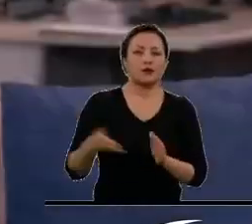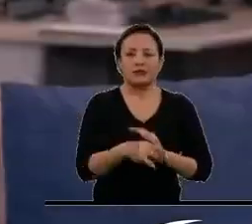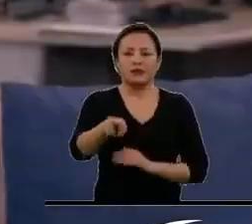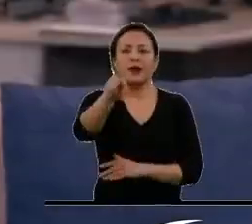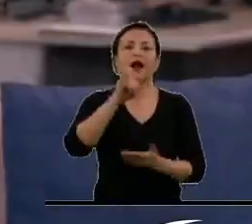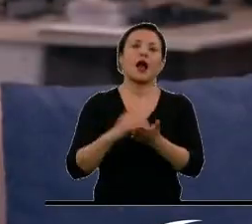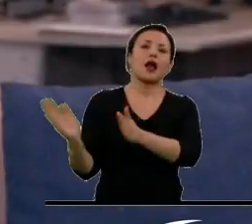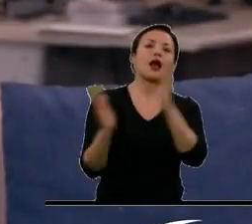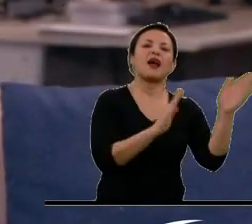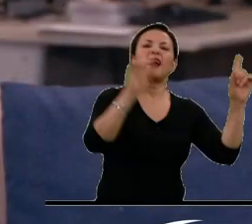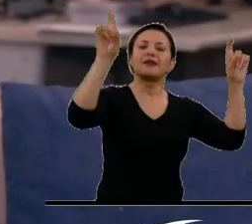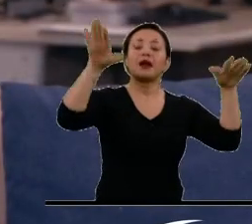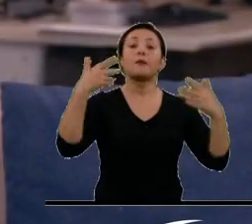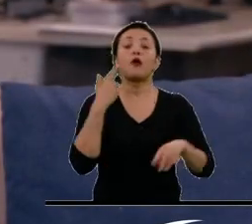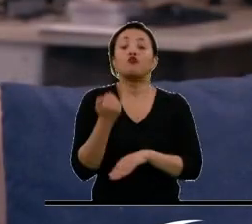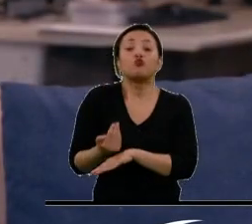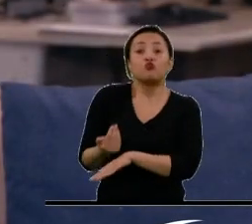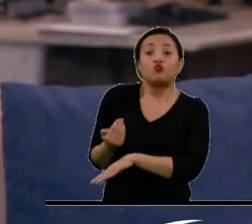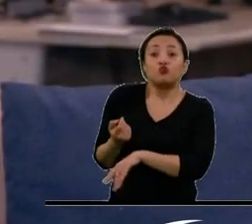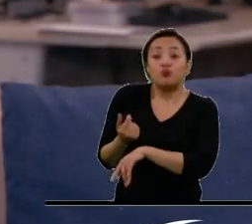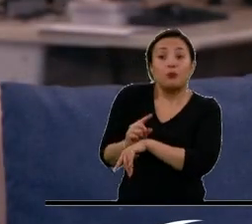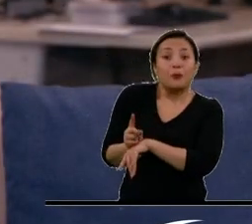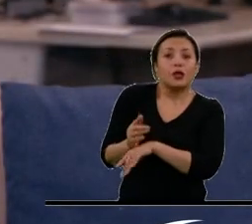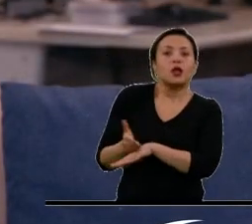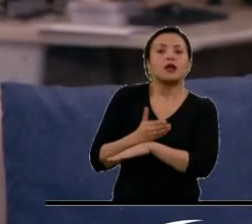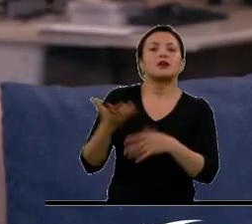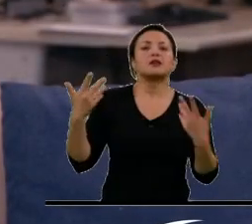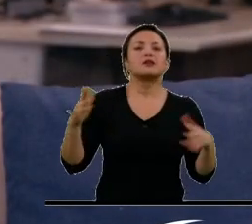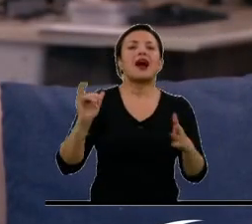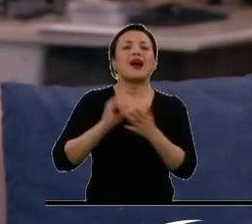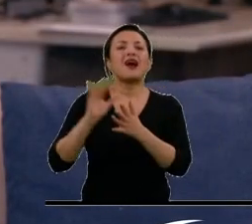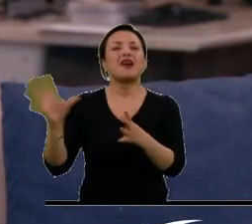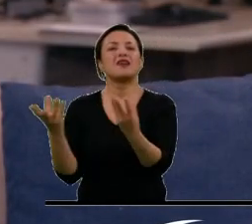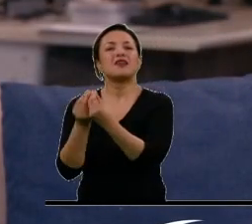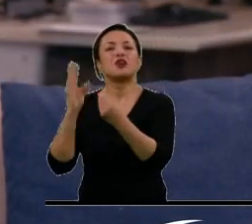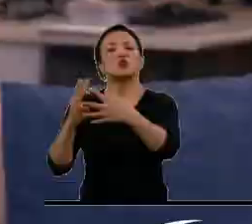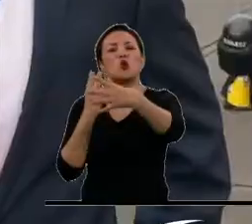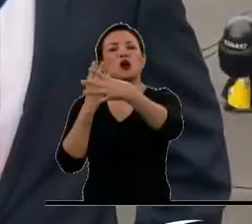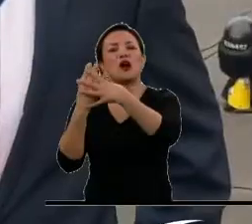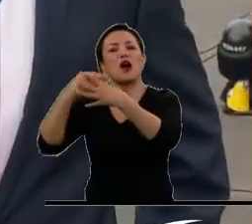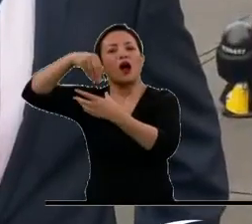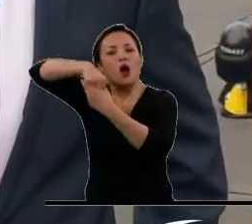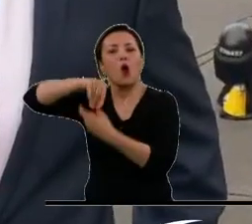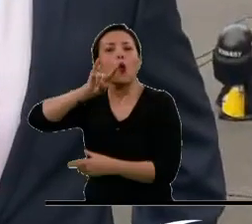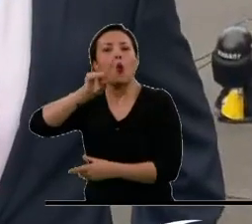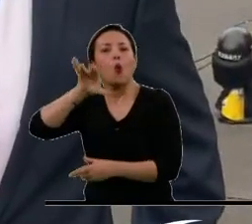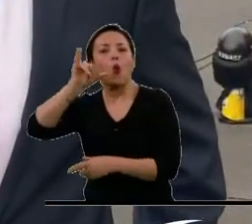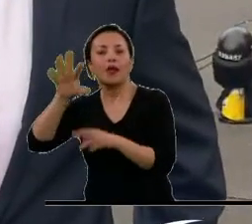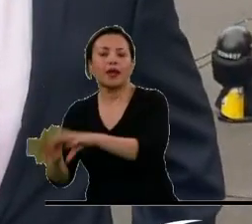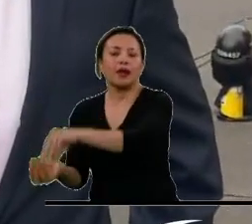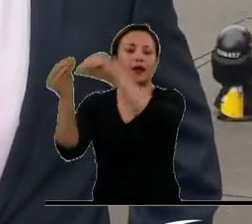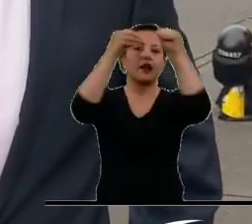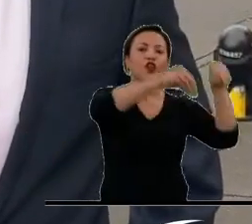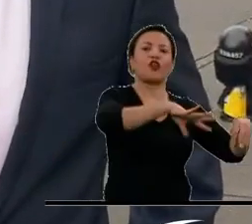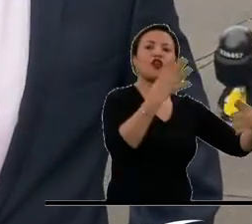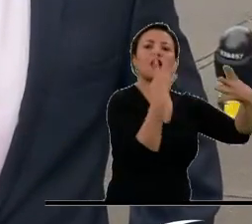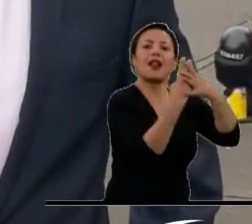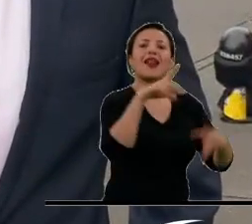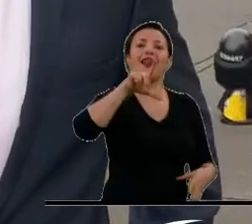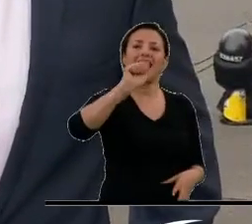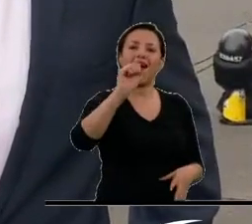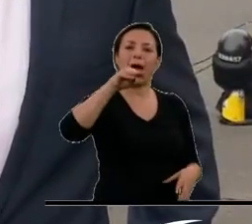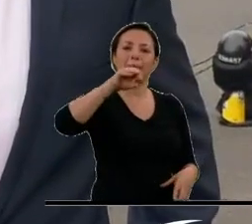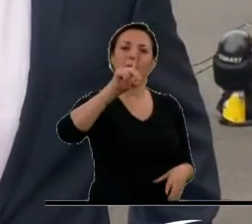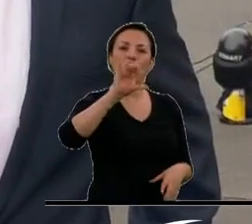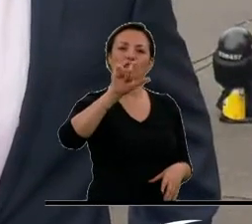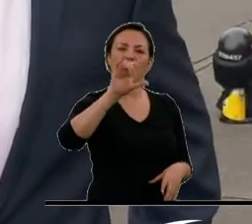Cambiamos de tema porque hace pocos minutos empezó el traslado de detenidos de las URI hacia la cárcel La Modelo. Julián Ríos, ¿de cuál URI se